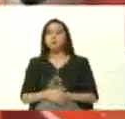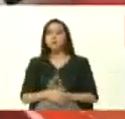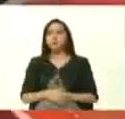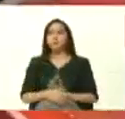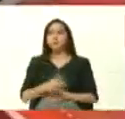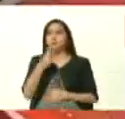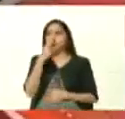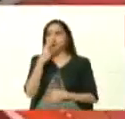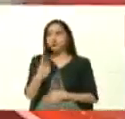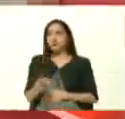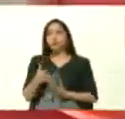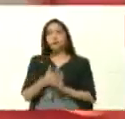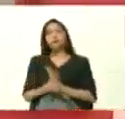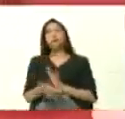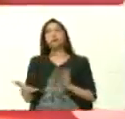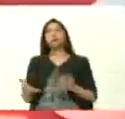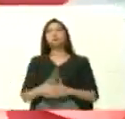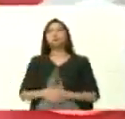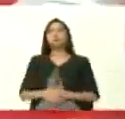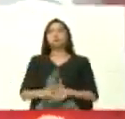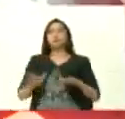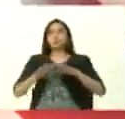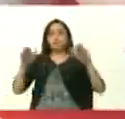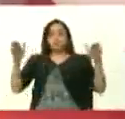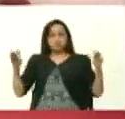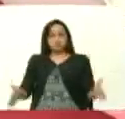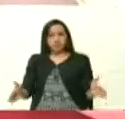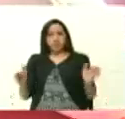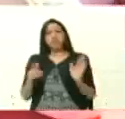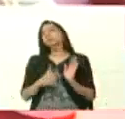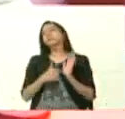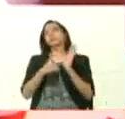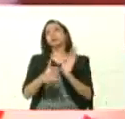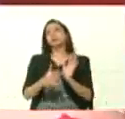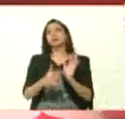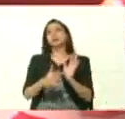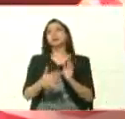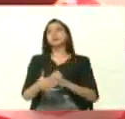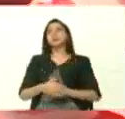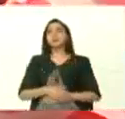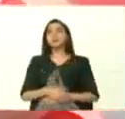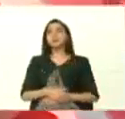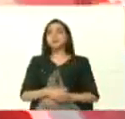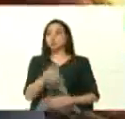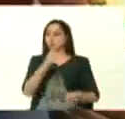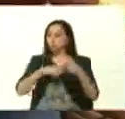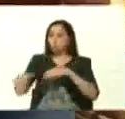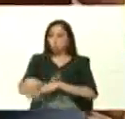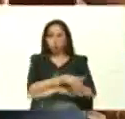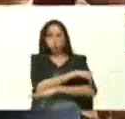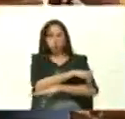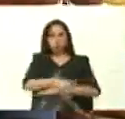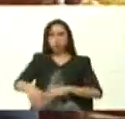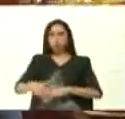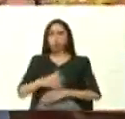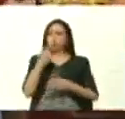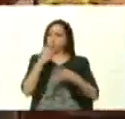aquí en nuestra esta feria de campo soberano. Tenemos mira por aquí los